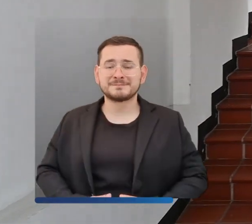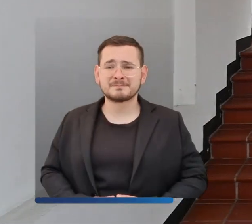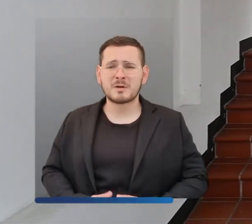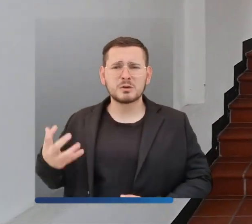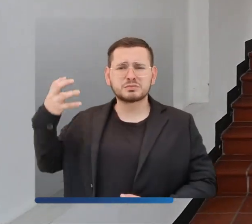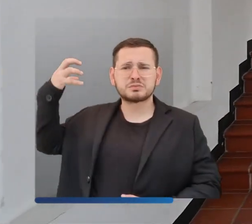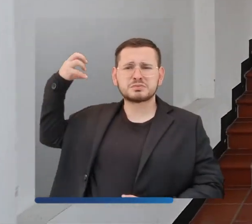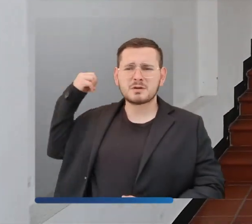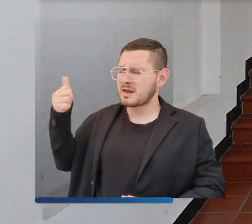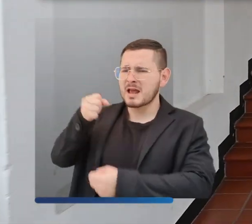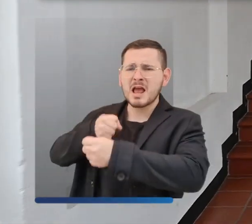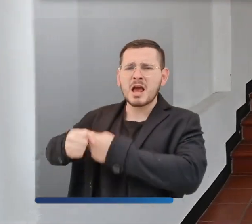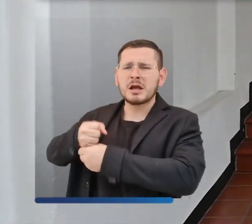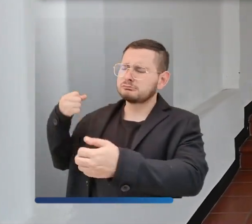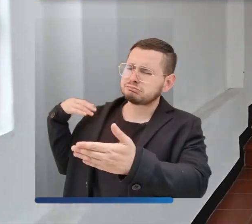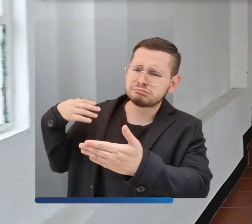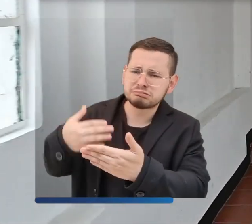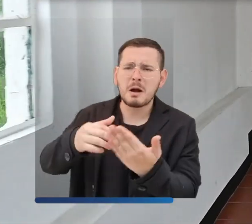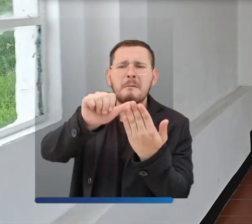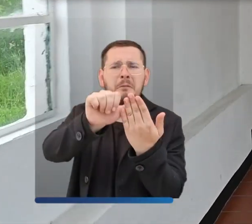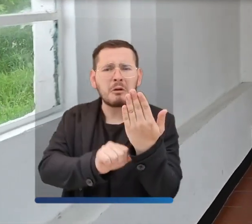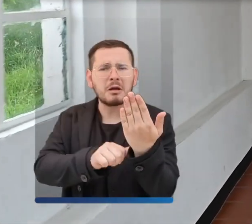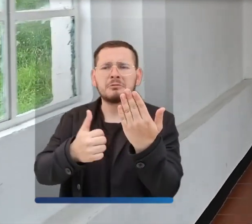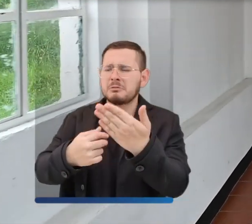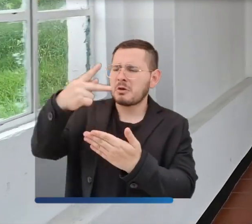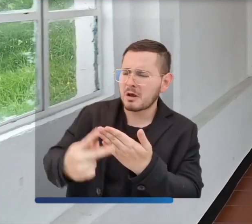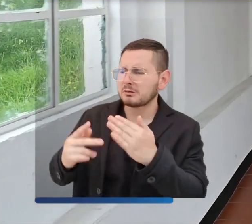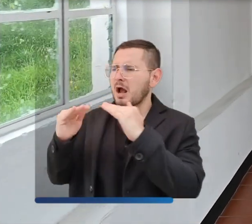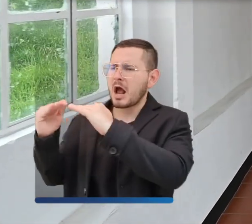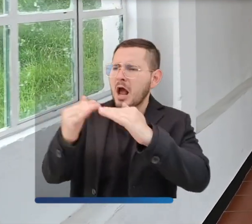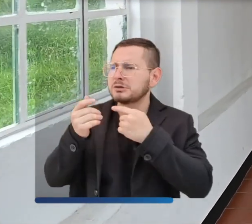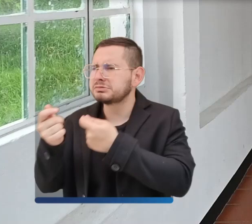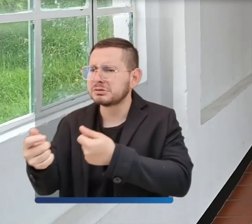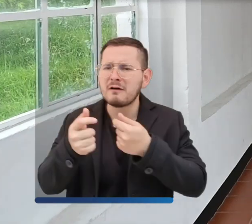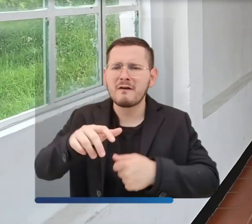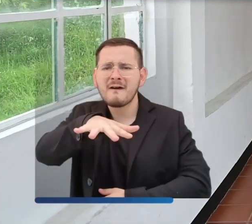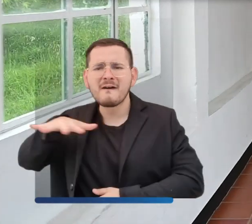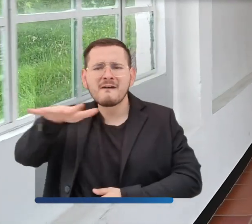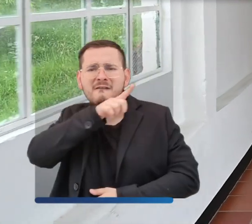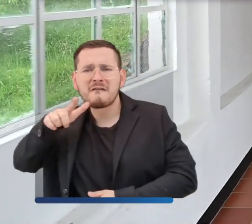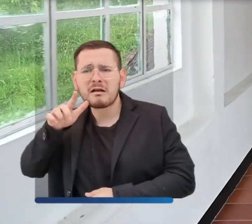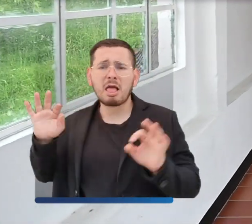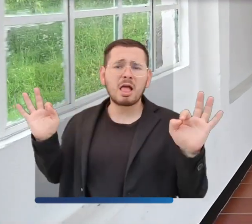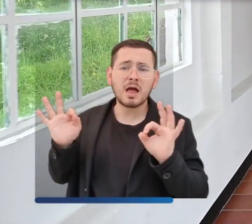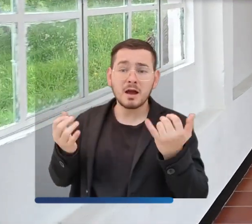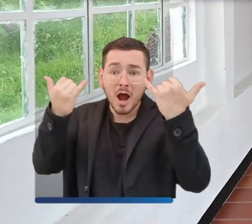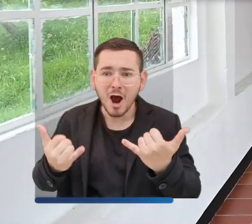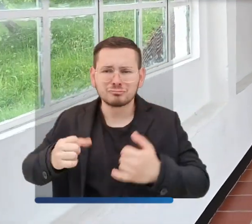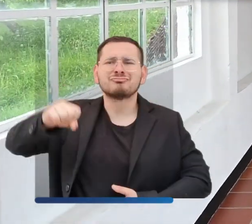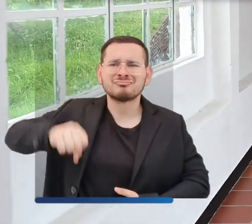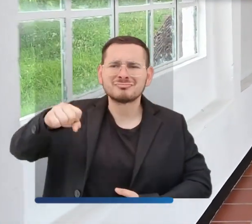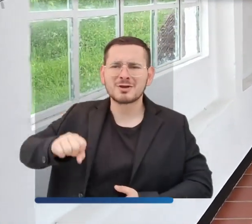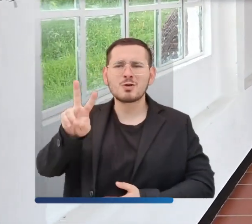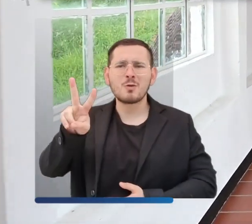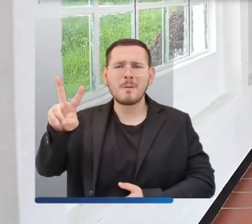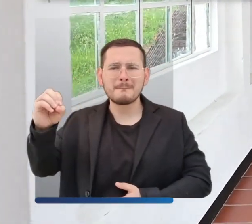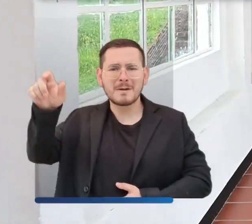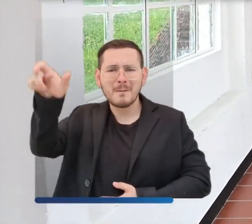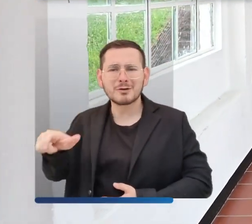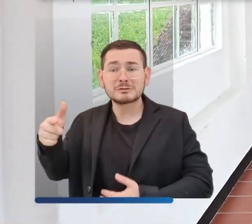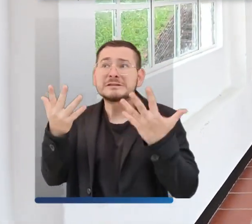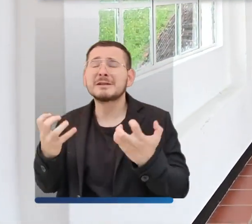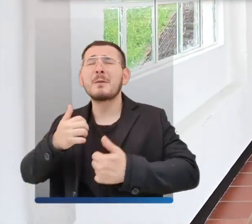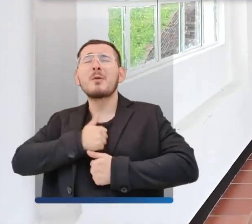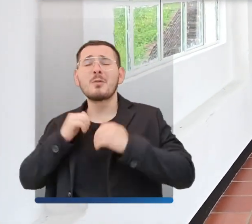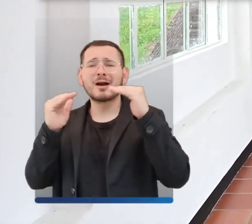Primero, después de 10 años sin programas ni proyectos de vivienda rural, logramos beneficiar a más de 220